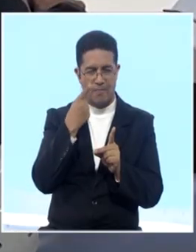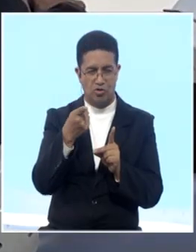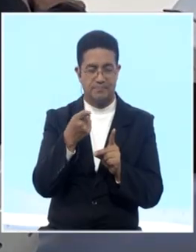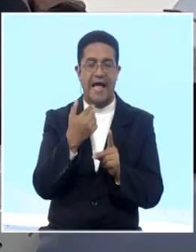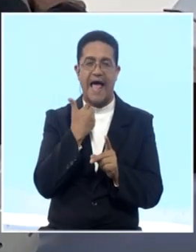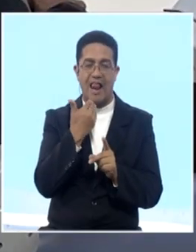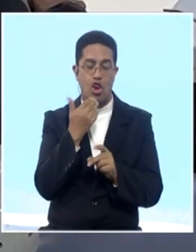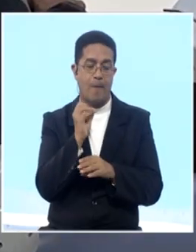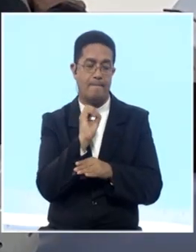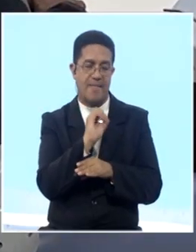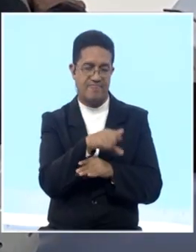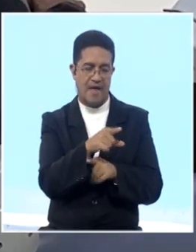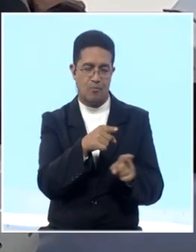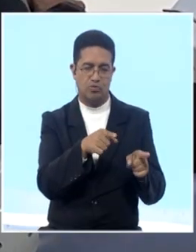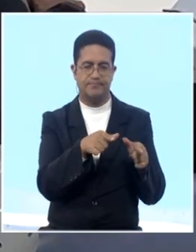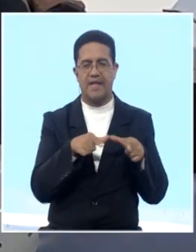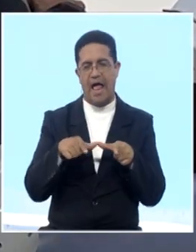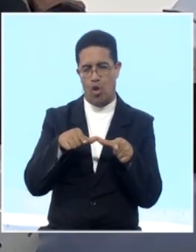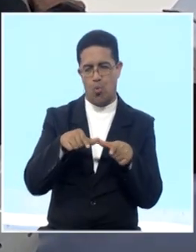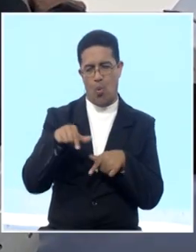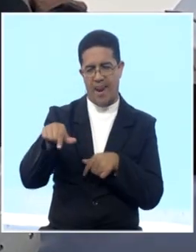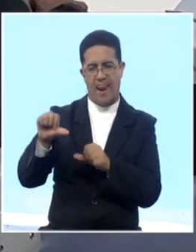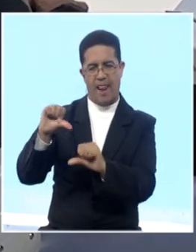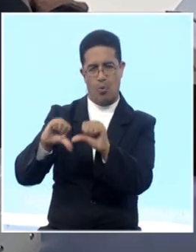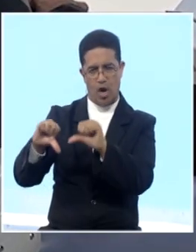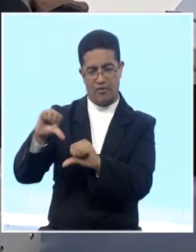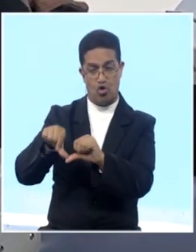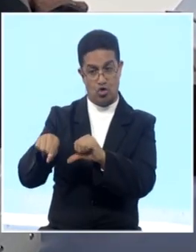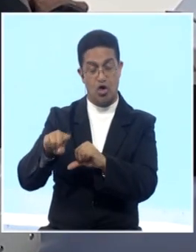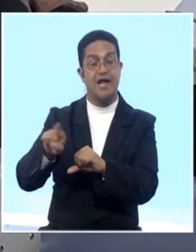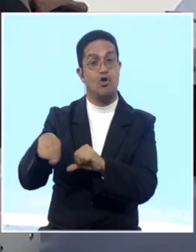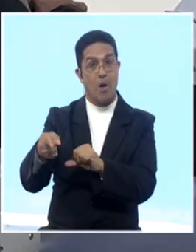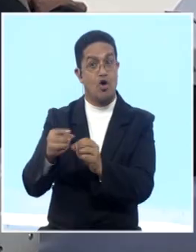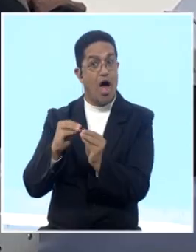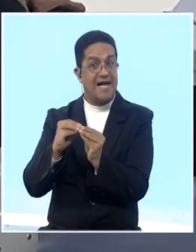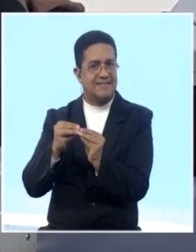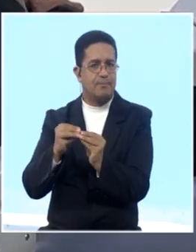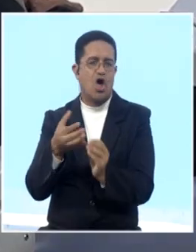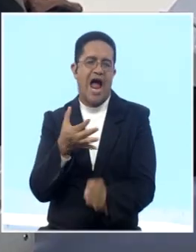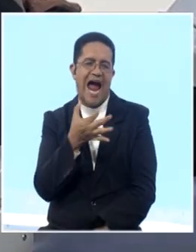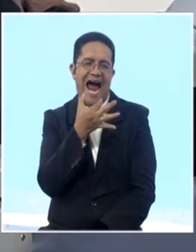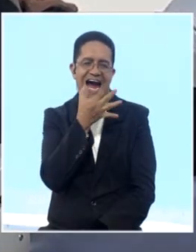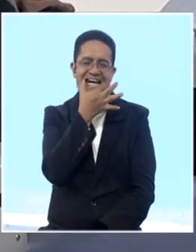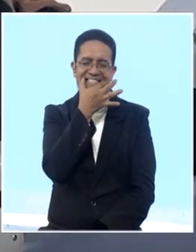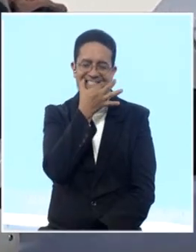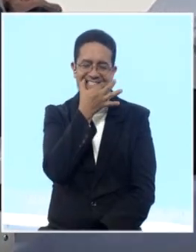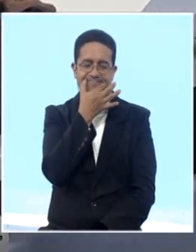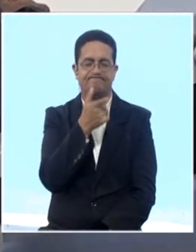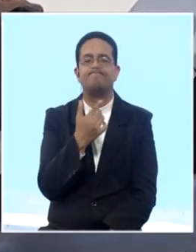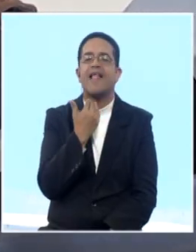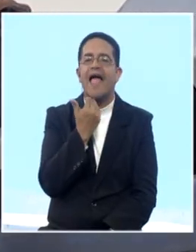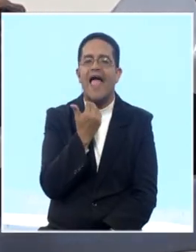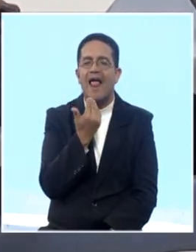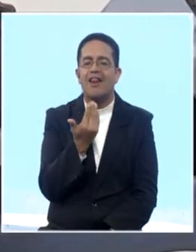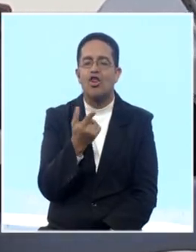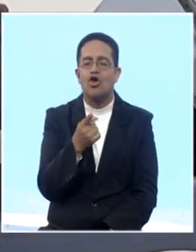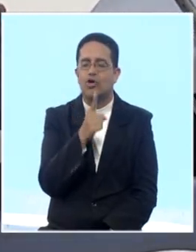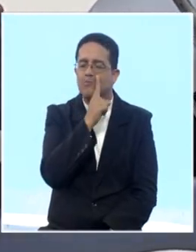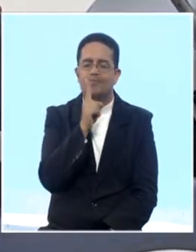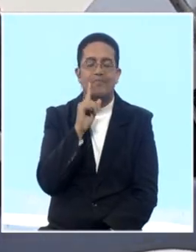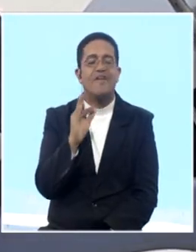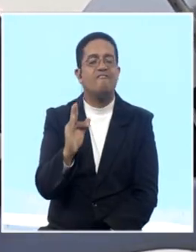enviar a nuestro laboratorio, que lo tenemos acá en casa, y luego mandamos a hacer pues la férula oclusal, que es un dispositivo utilizado